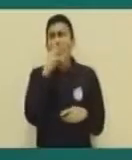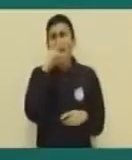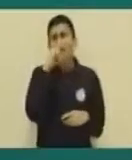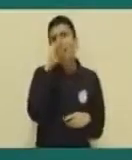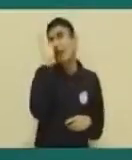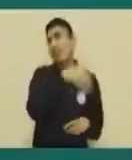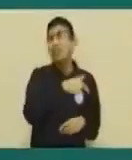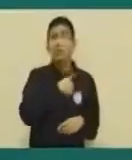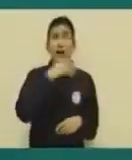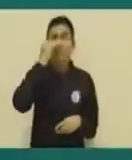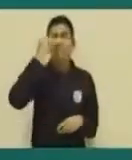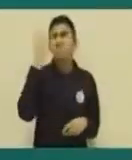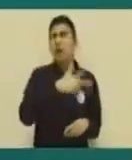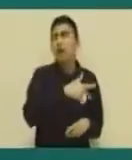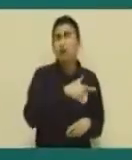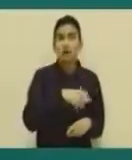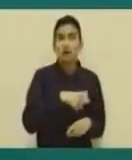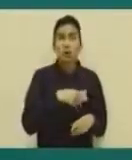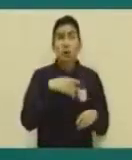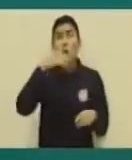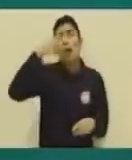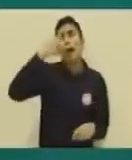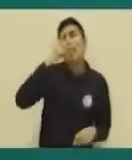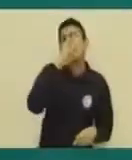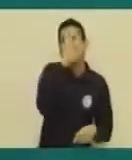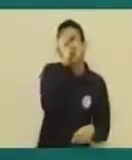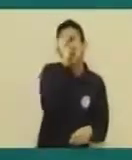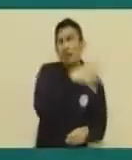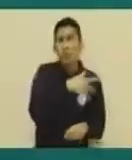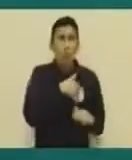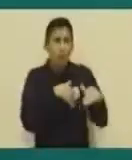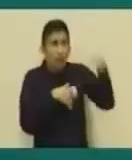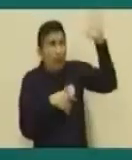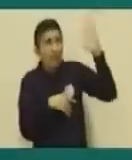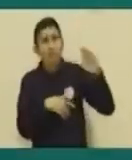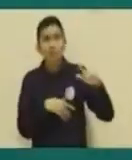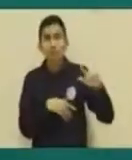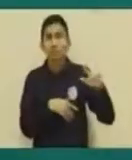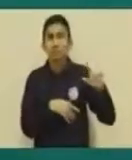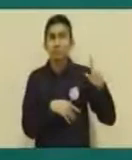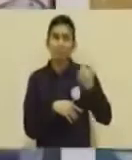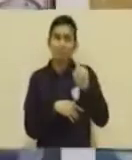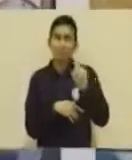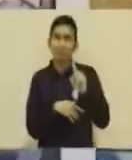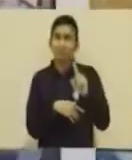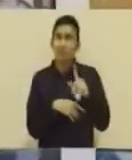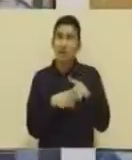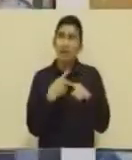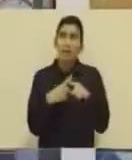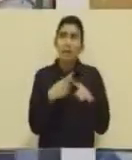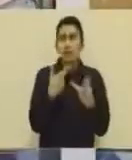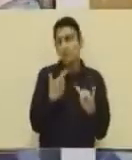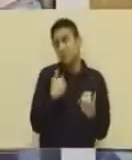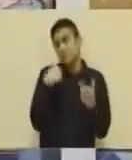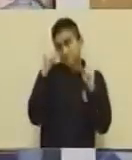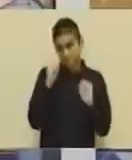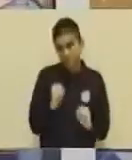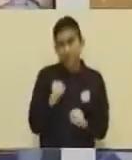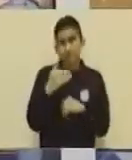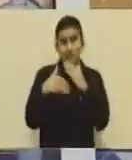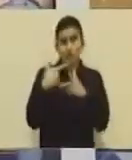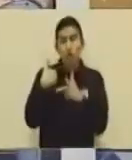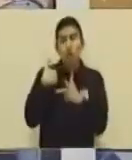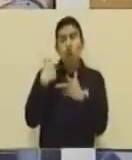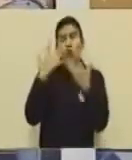niña me cae mal, esa niña es fea, André, no me gustas, muy alto. Entonces yo